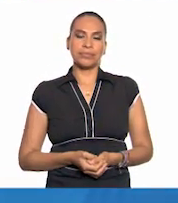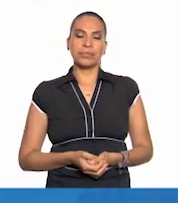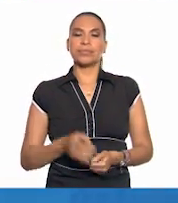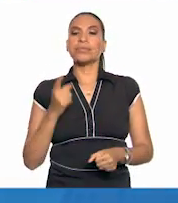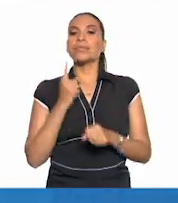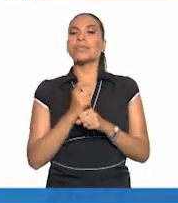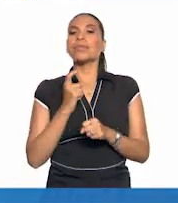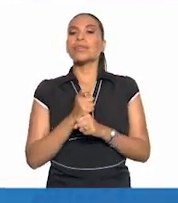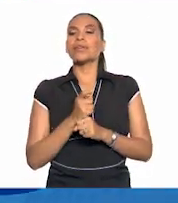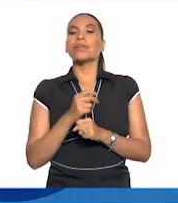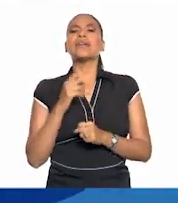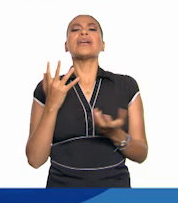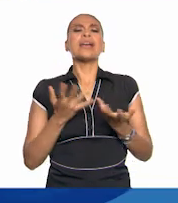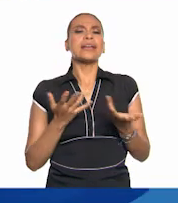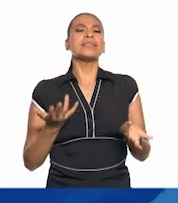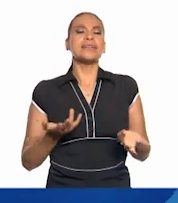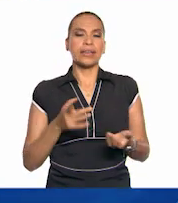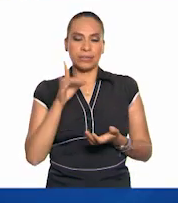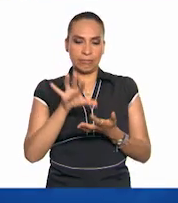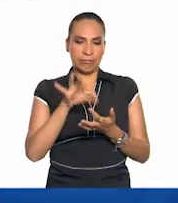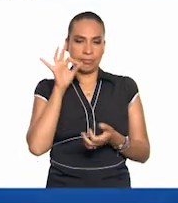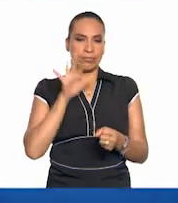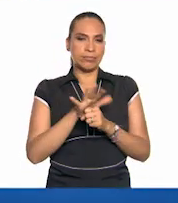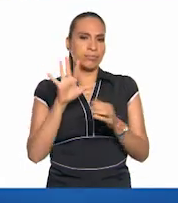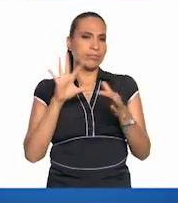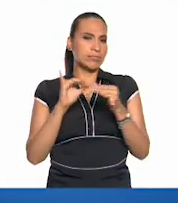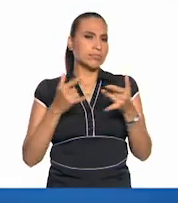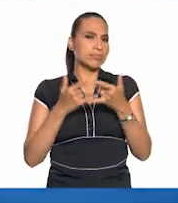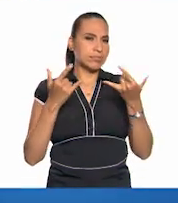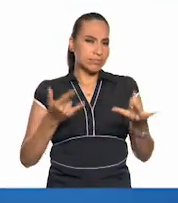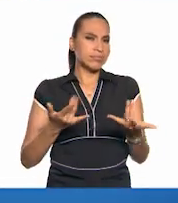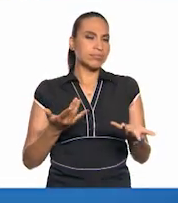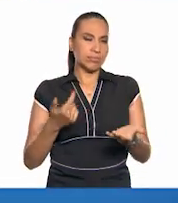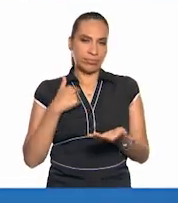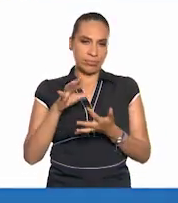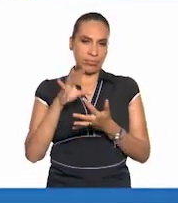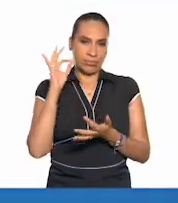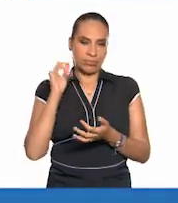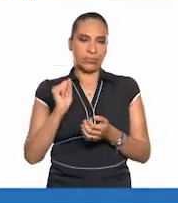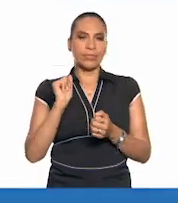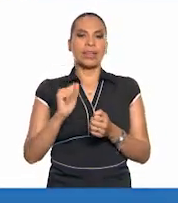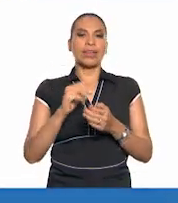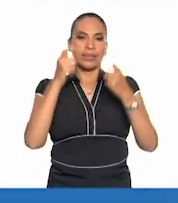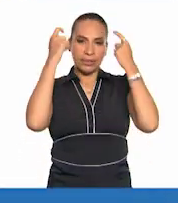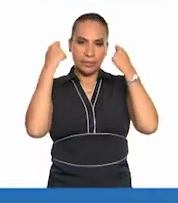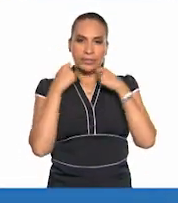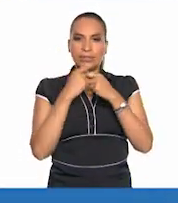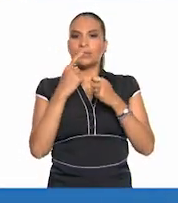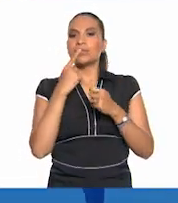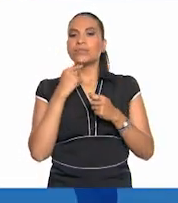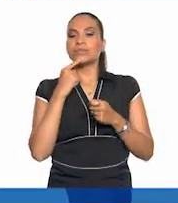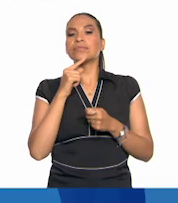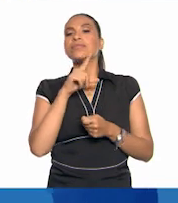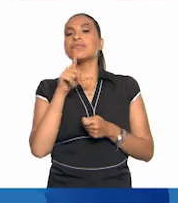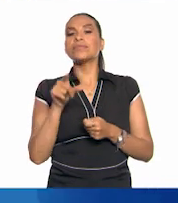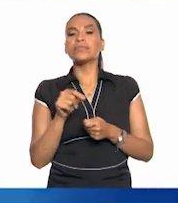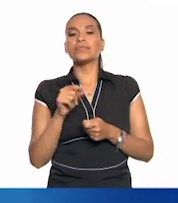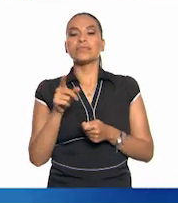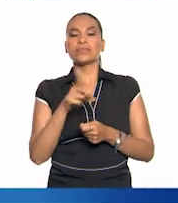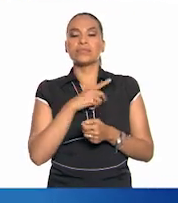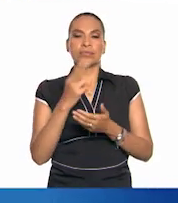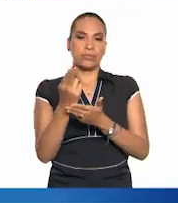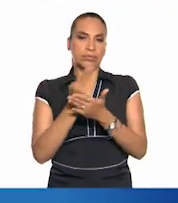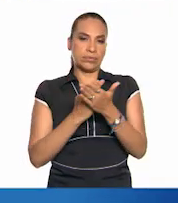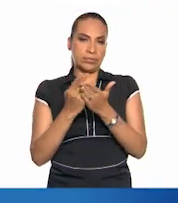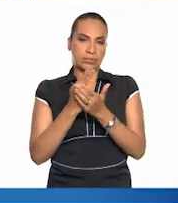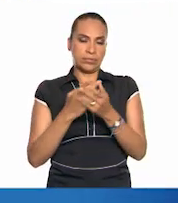Lo primero que tienes que hacer es elegir qué cuento vas a contar. Yo elegí Caperucita Roja. Después, tienes que